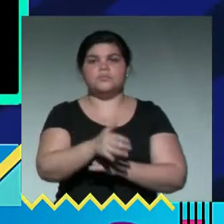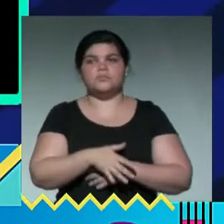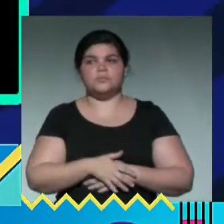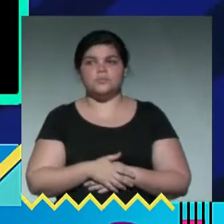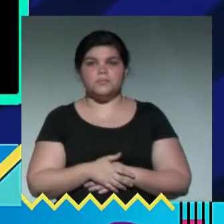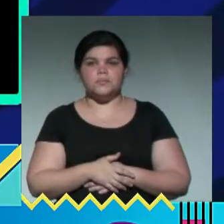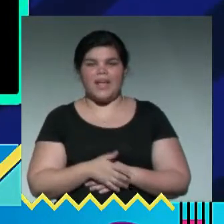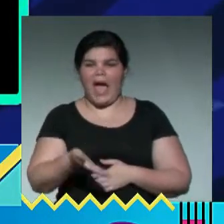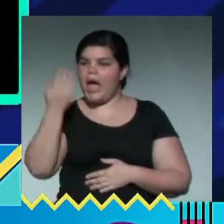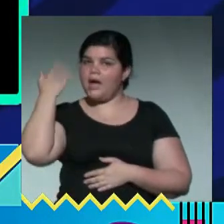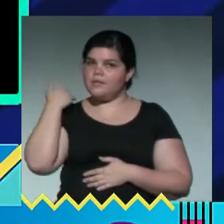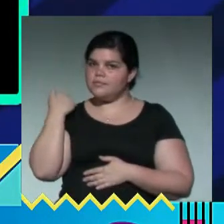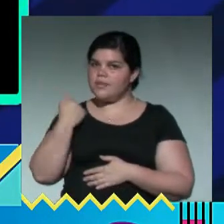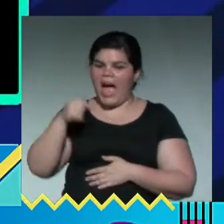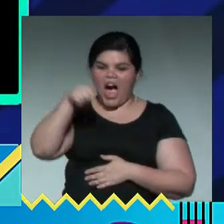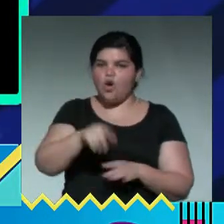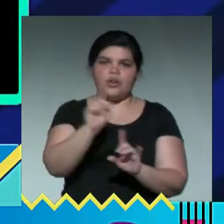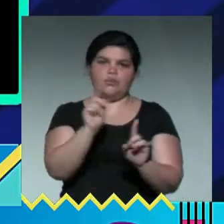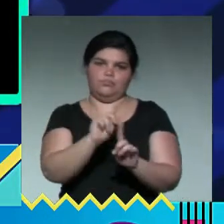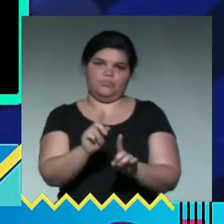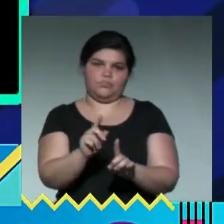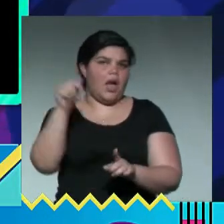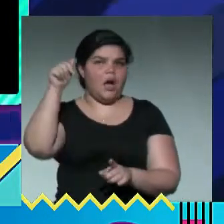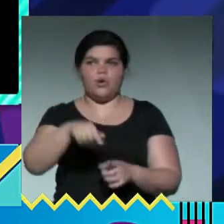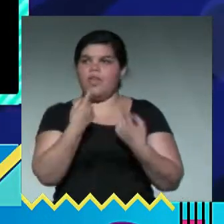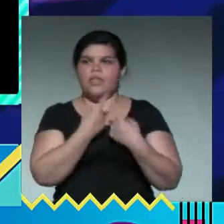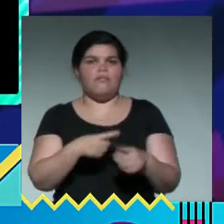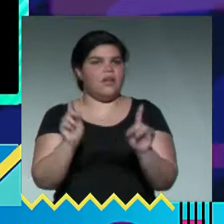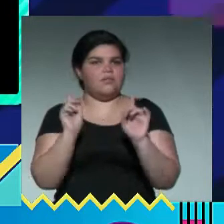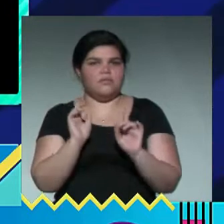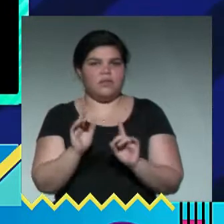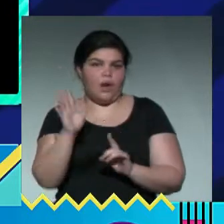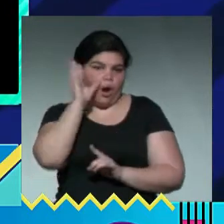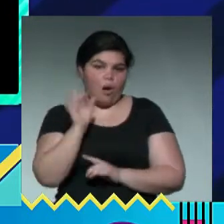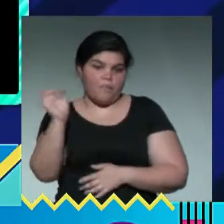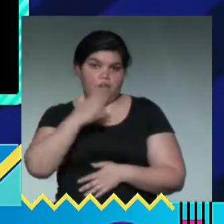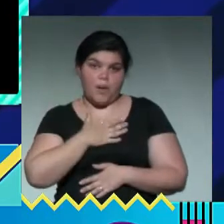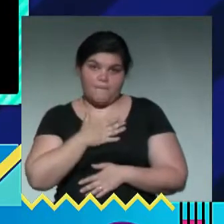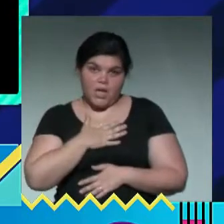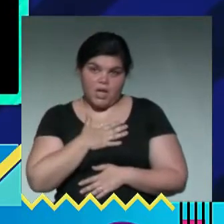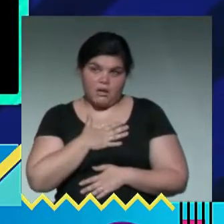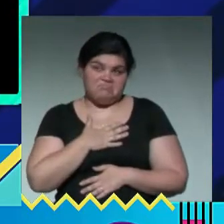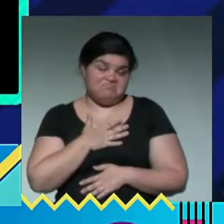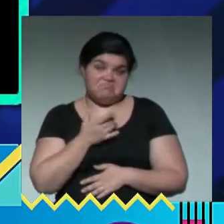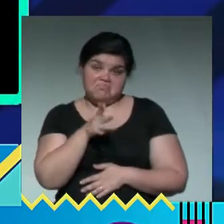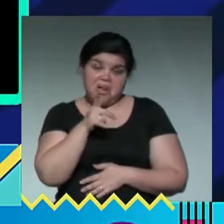yo no estoy hablando de la actualidad, porque en la actualidad, y esto también es una opinión personal y creo que